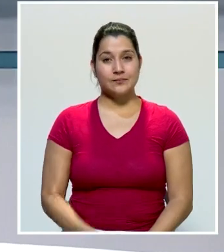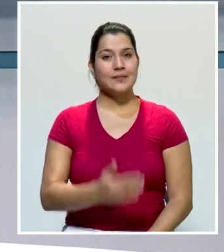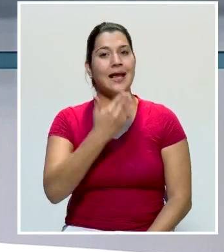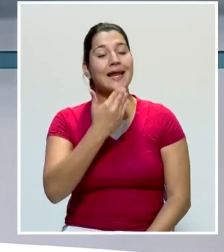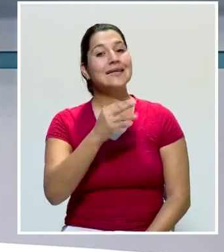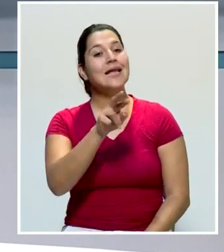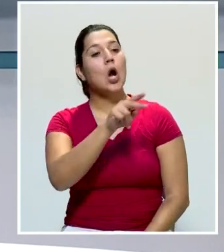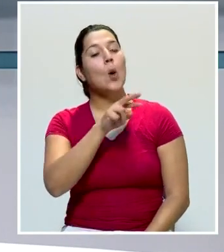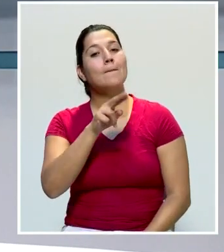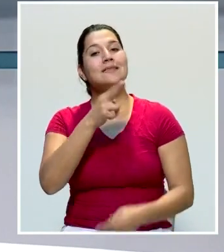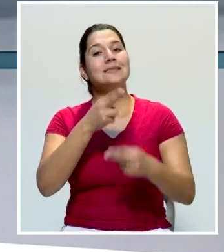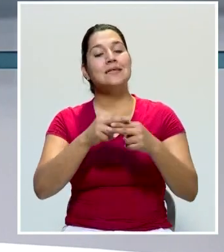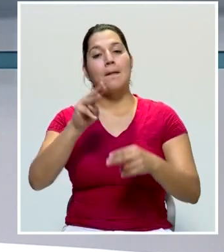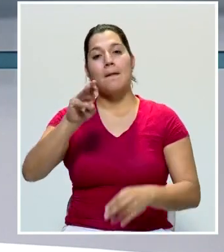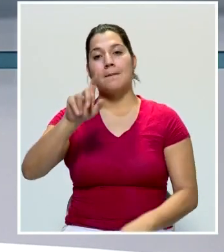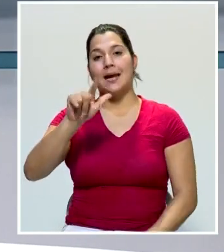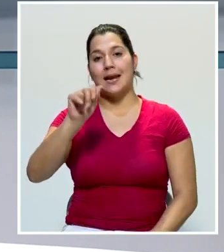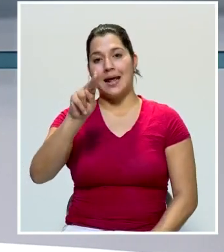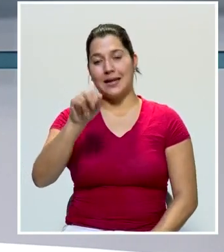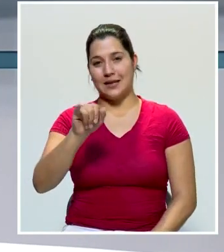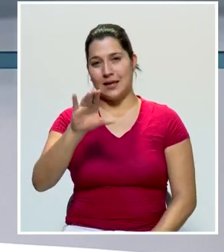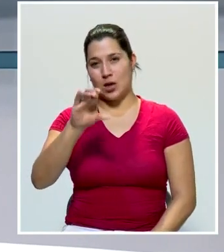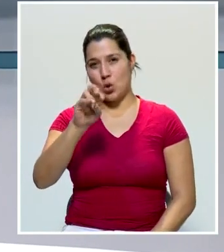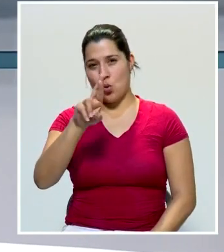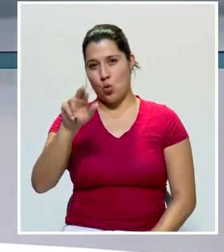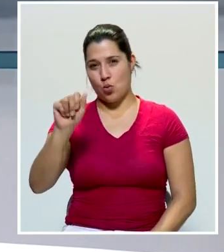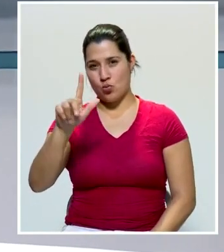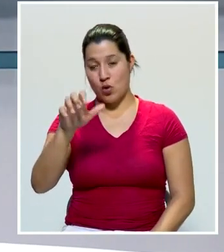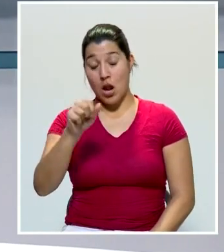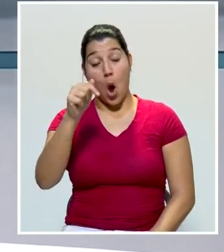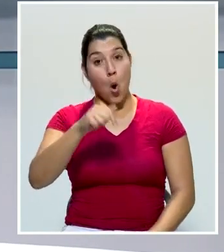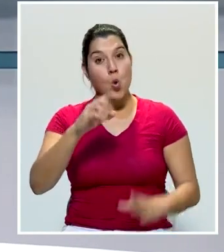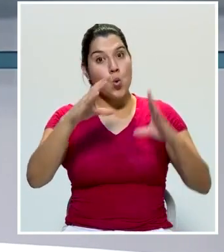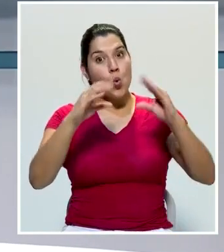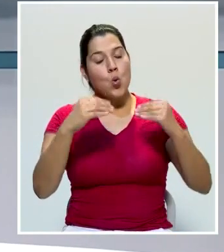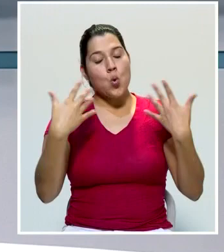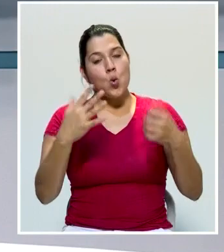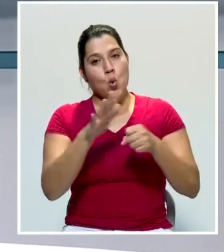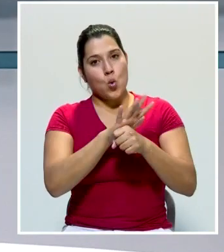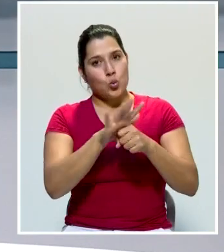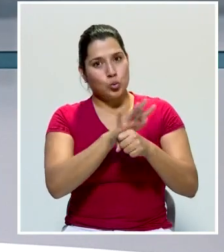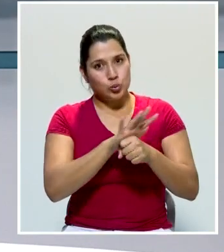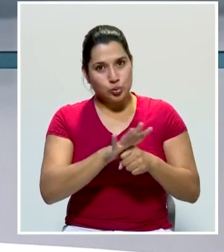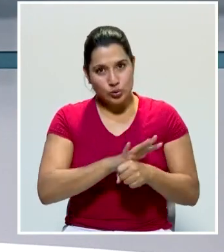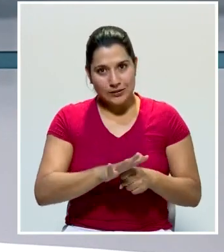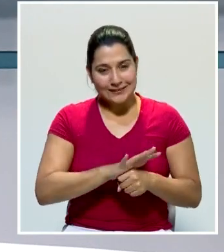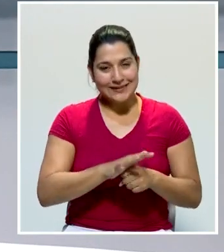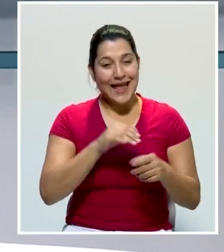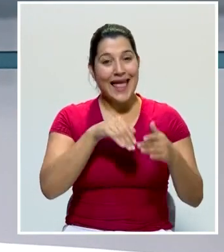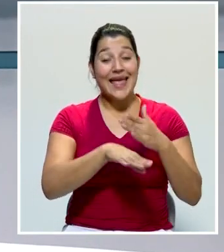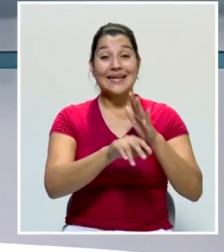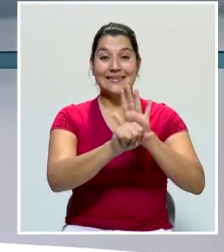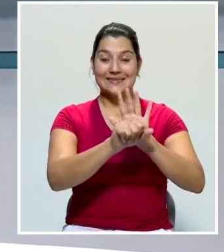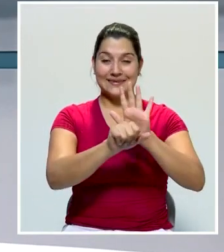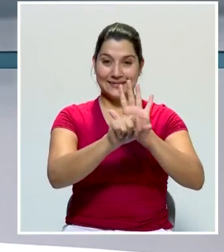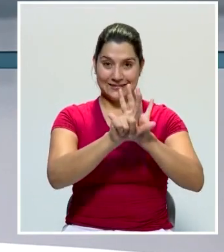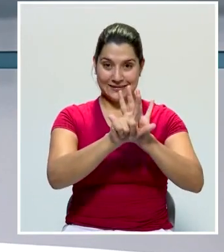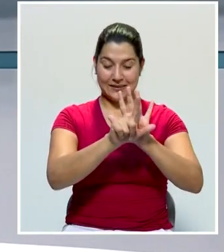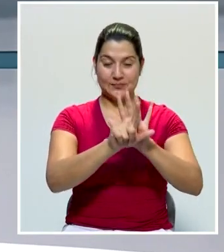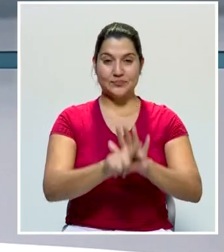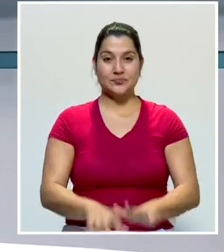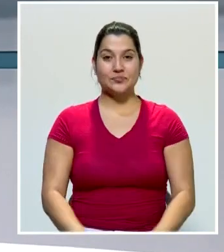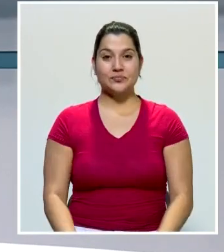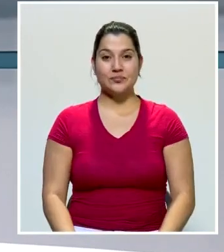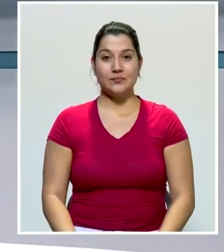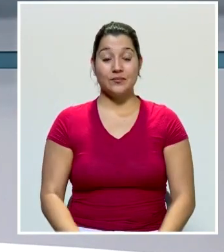Gracias a nuestra compañera Melanie Corrales, que tuvo una noche bien intensa, bien movida en la Asamblea